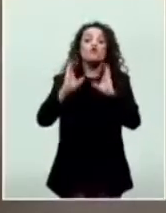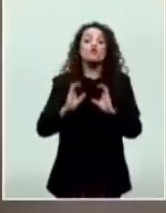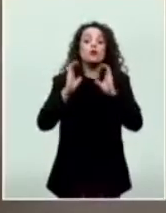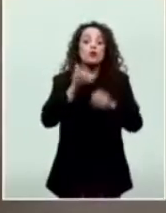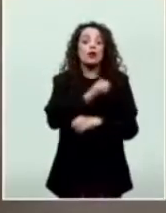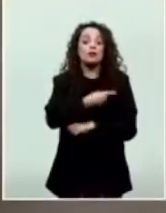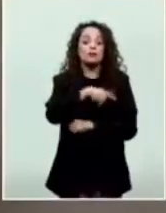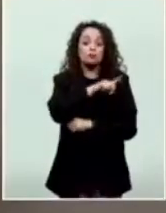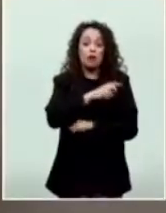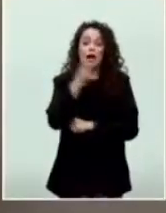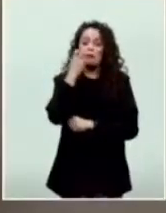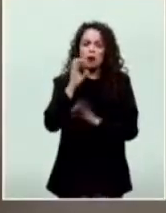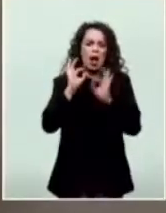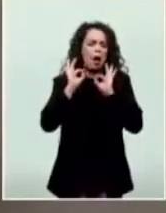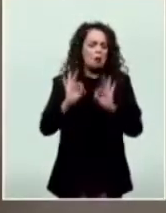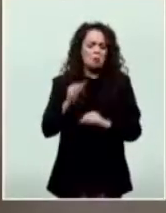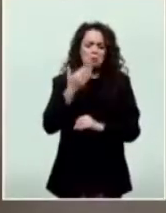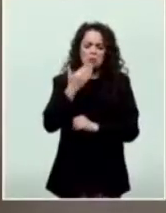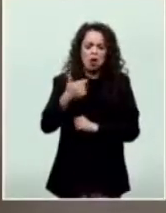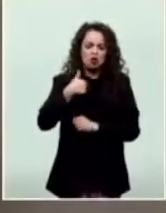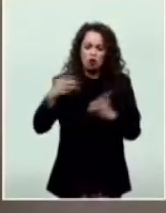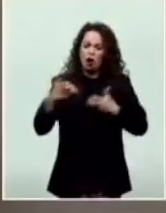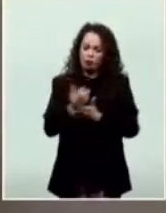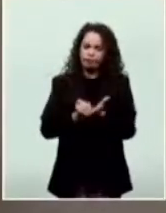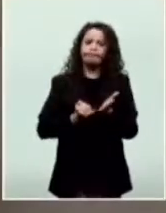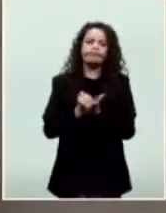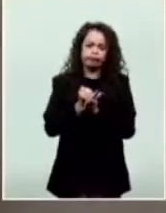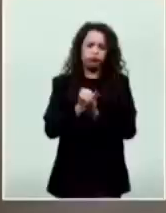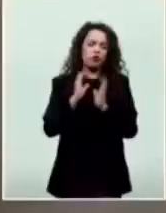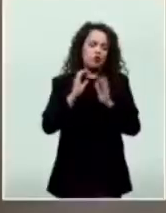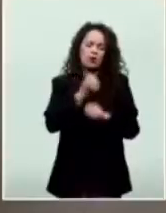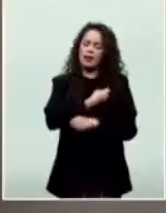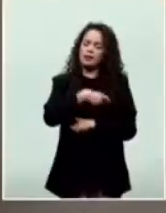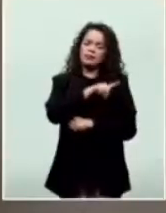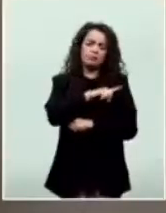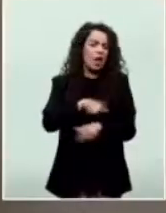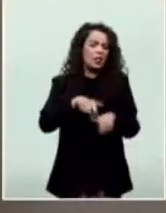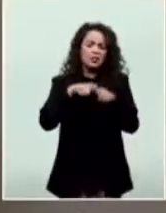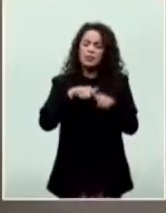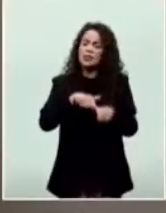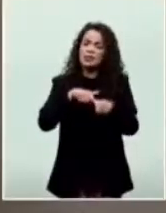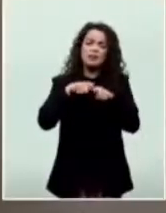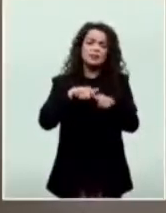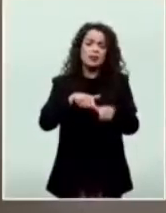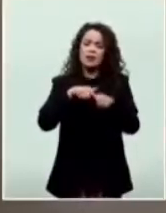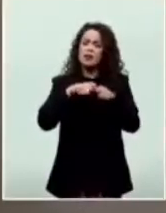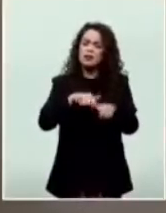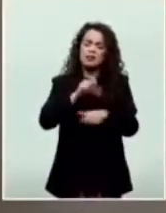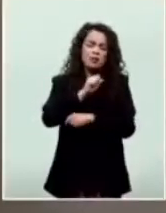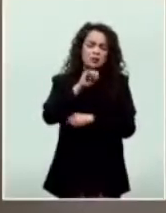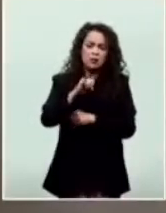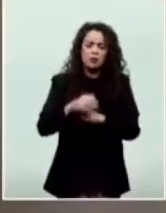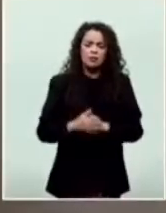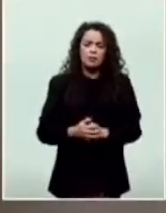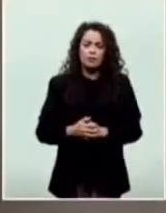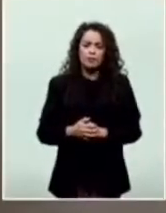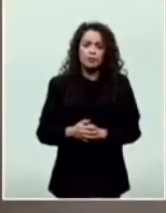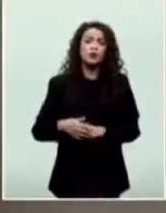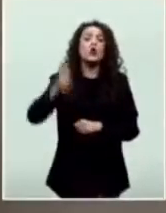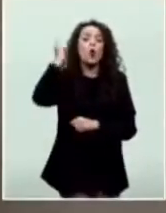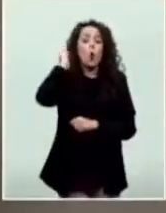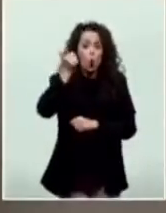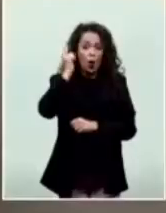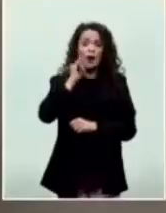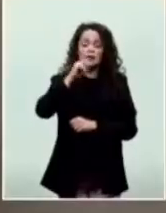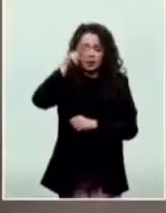la correcta, y pues seguiremos cuidando los protocolos, ojalá efectivamente ya estemos en la última